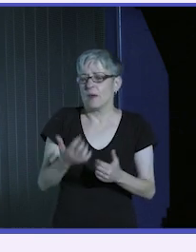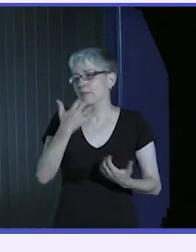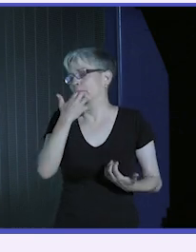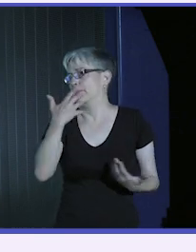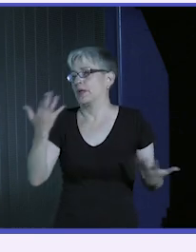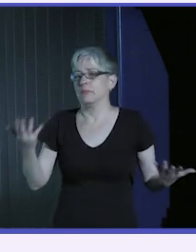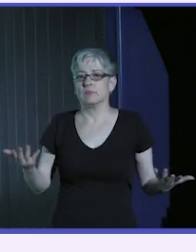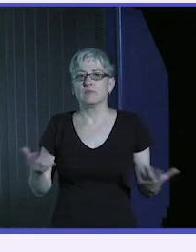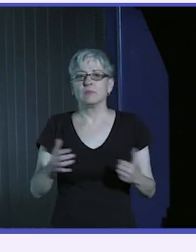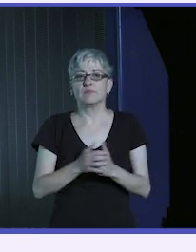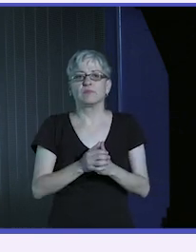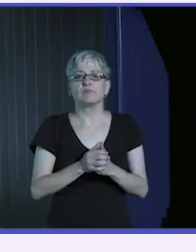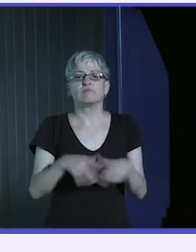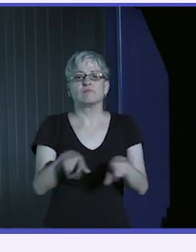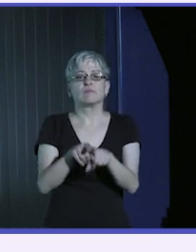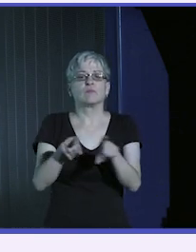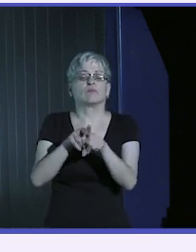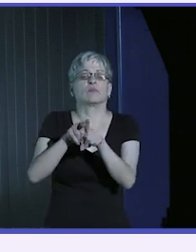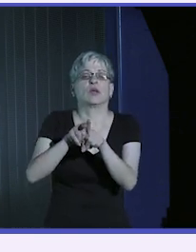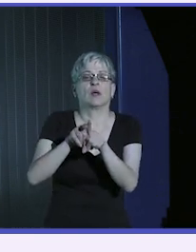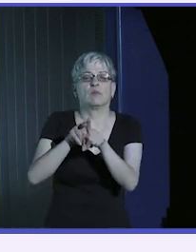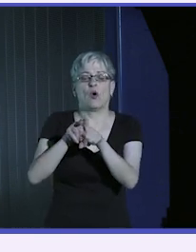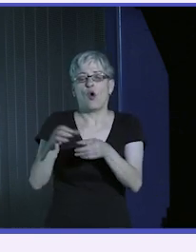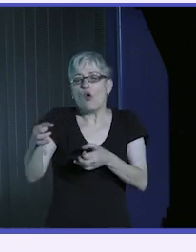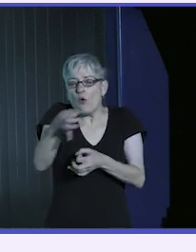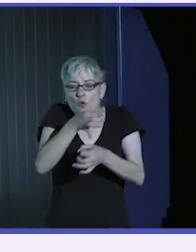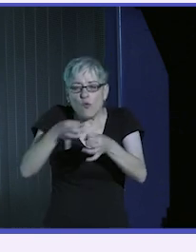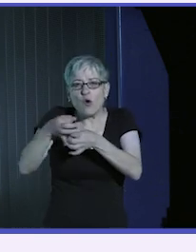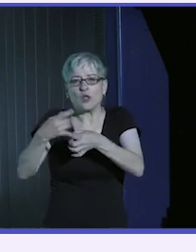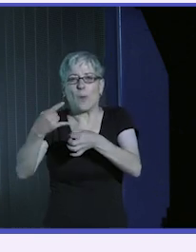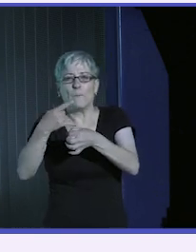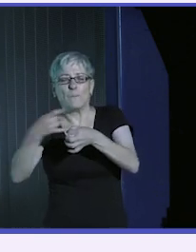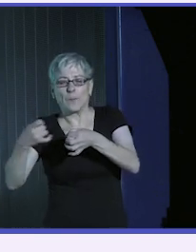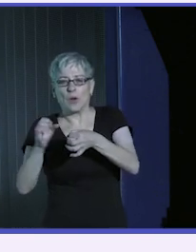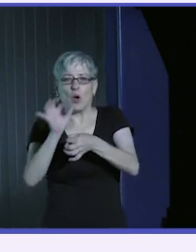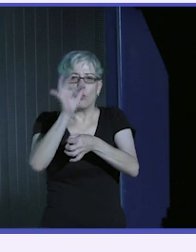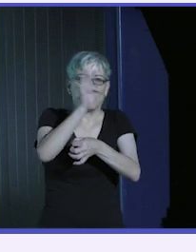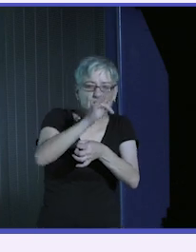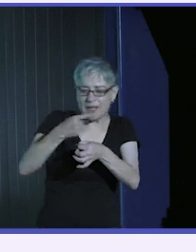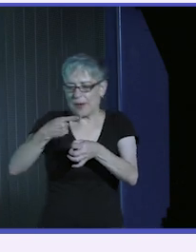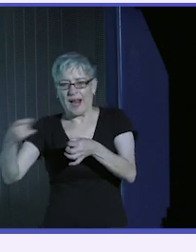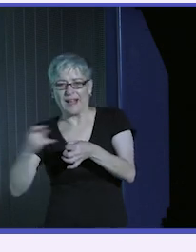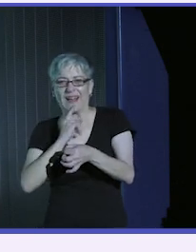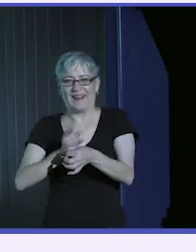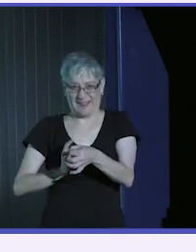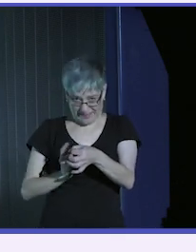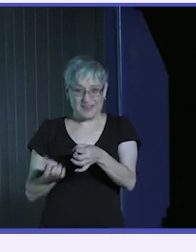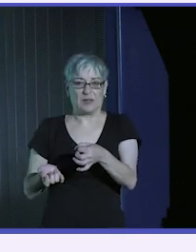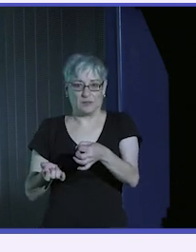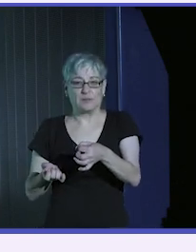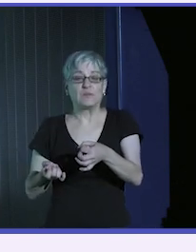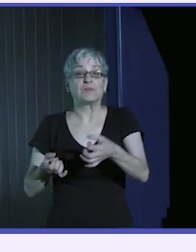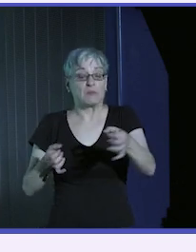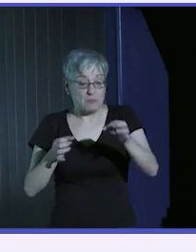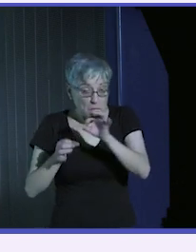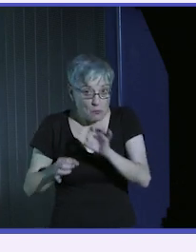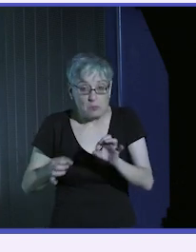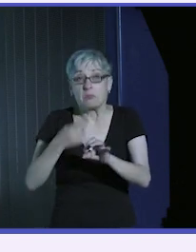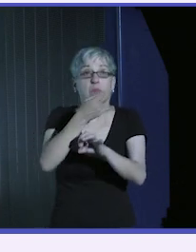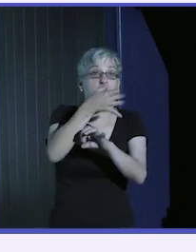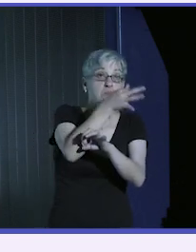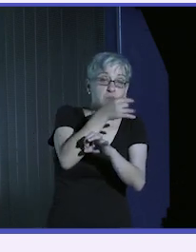ejemplo, podríamos hablar de la polarización de un fotón. ¿Qué es eso? Pues básicamente es la orientación del campo eléctrico que tiene un fotón. O también podríamos hablar